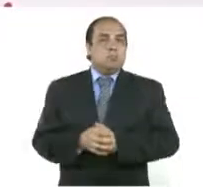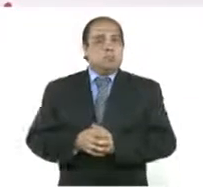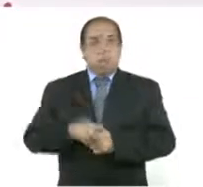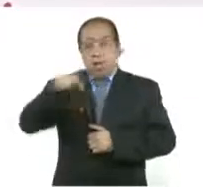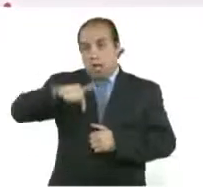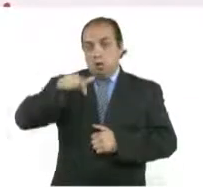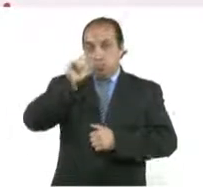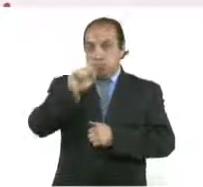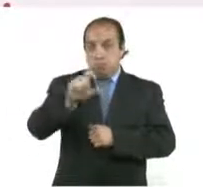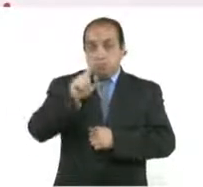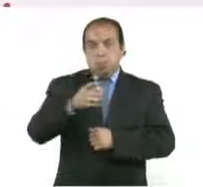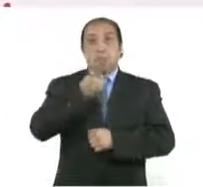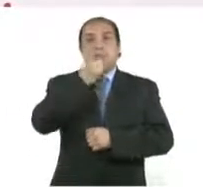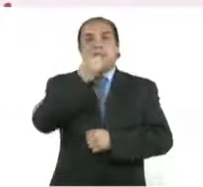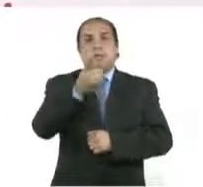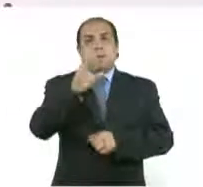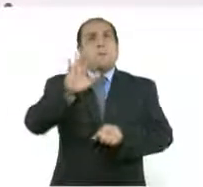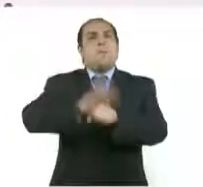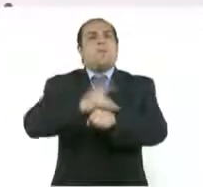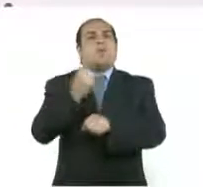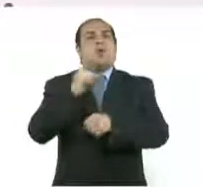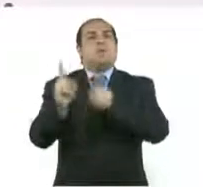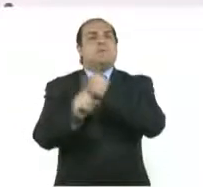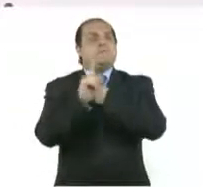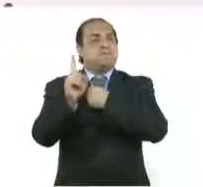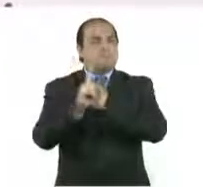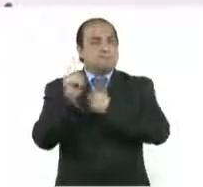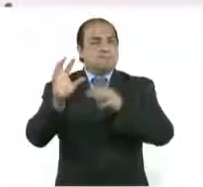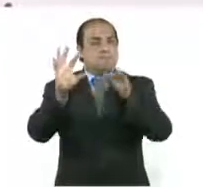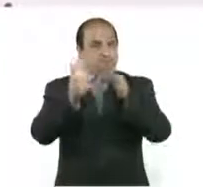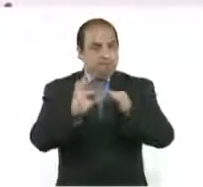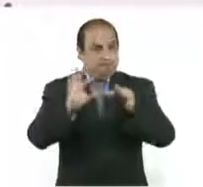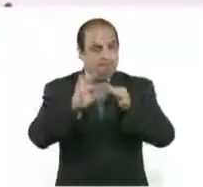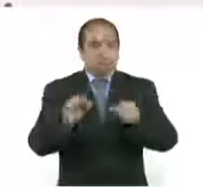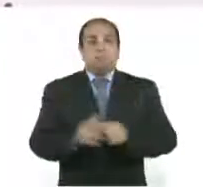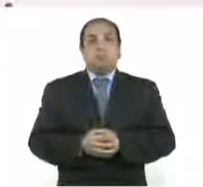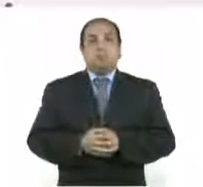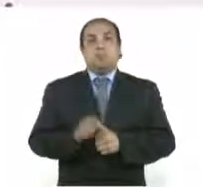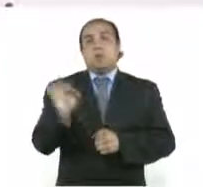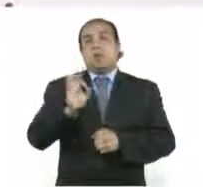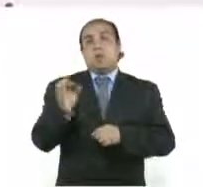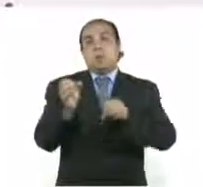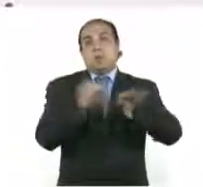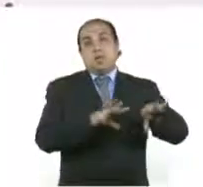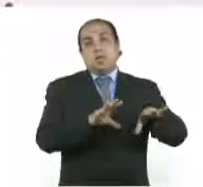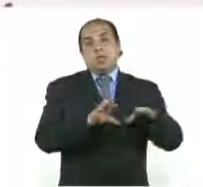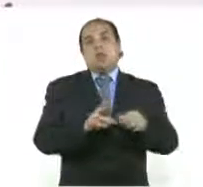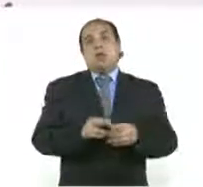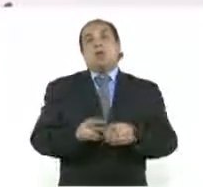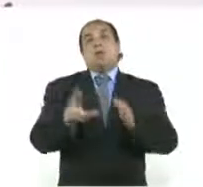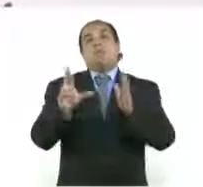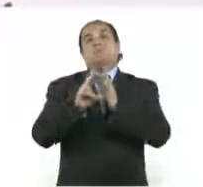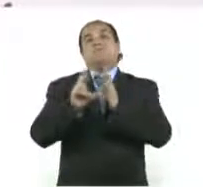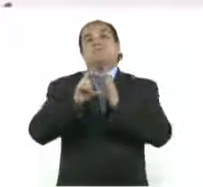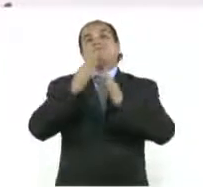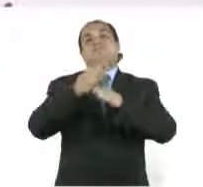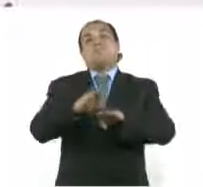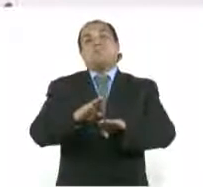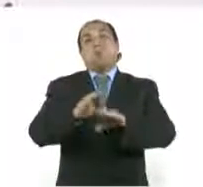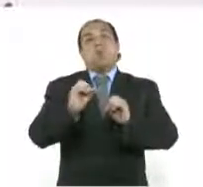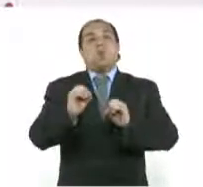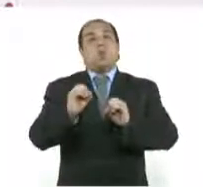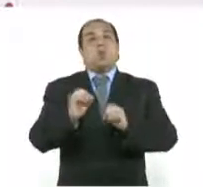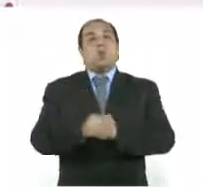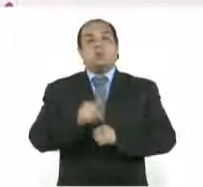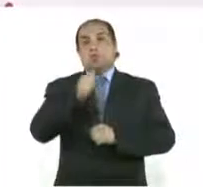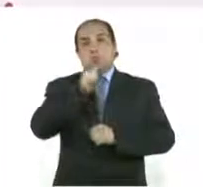mismo se les dice por qué tienen problema, si perdieron su tarjeta o si no han recibido la